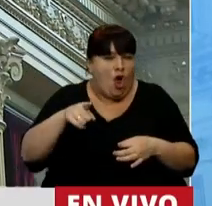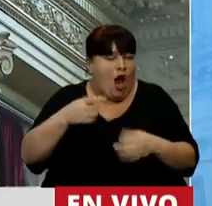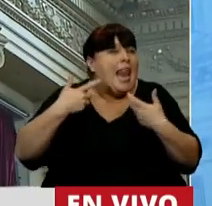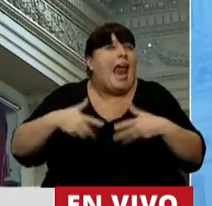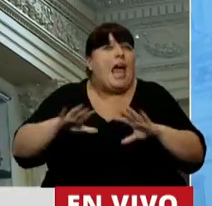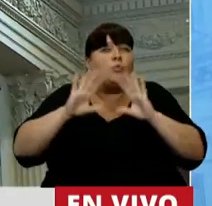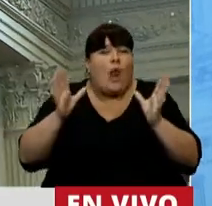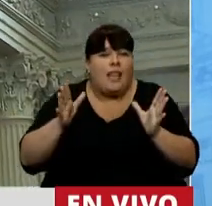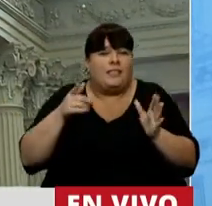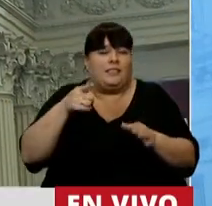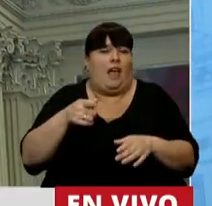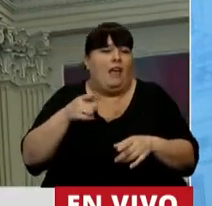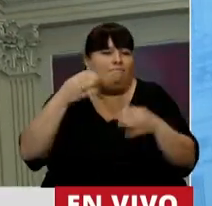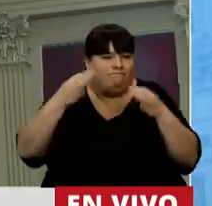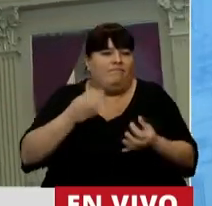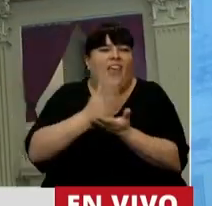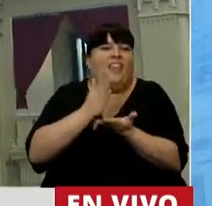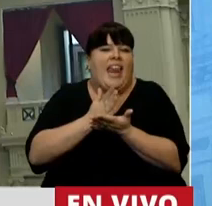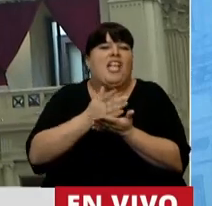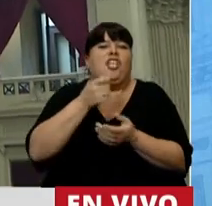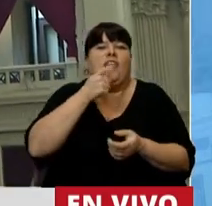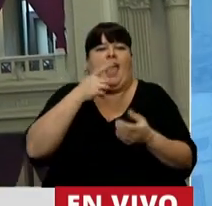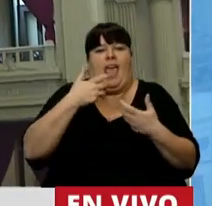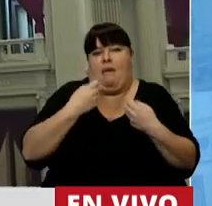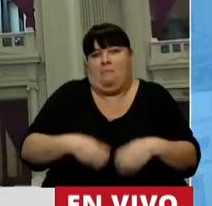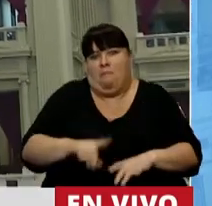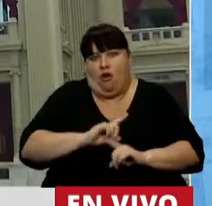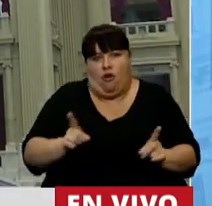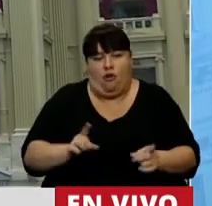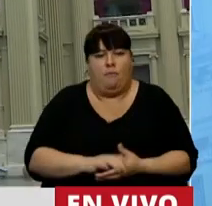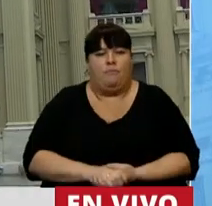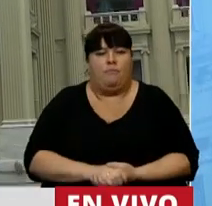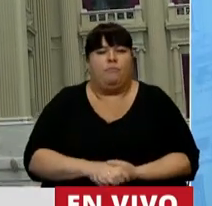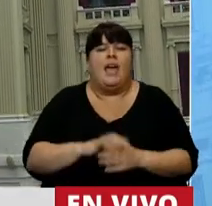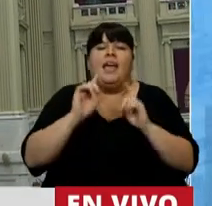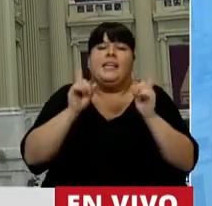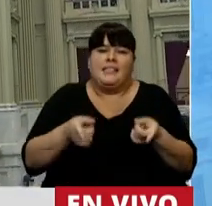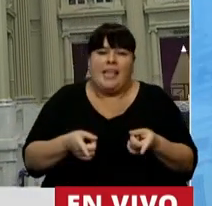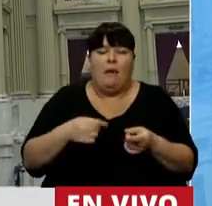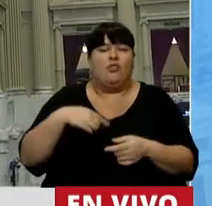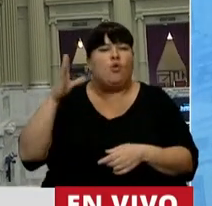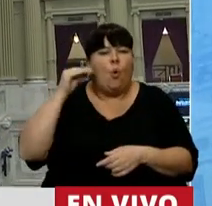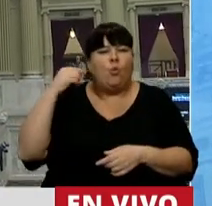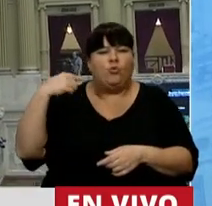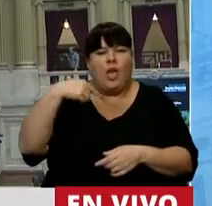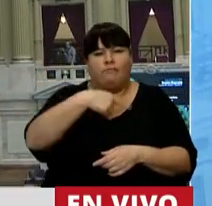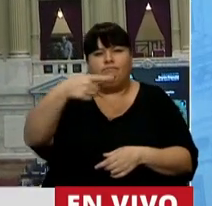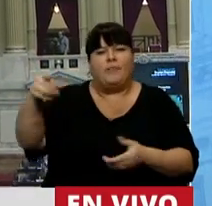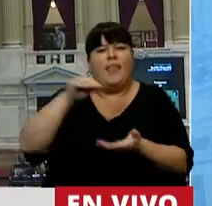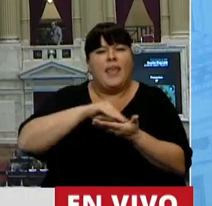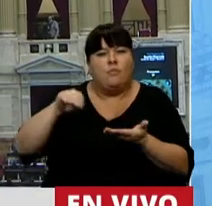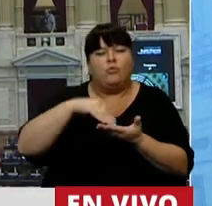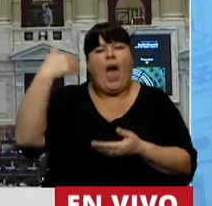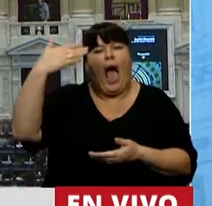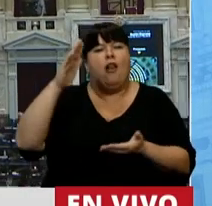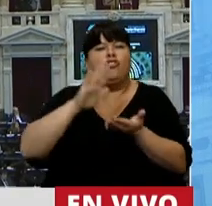la naturaleza, es la única que tiene derecho a interrumpirla. También, señor presidente, como escuché muchos diputados que